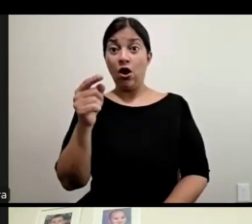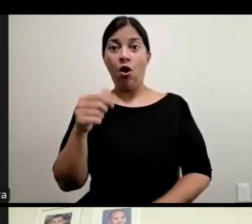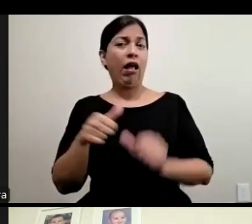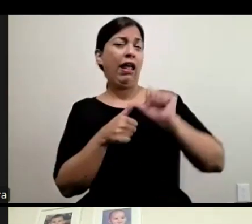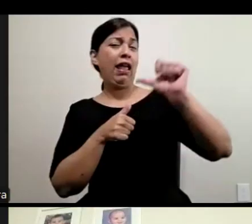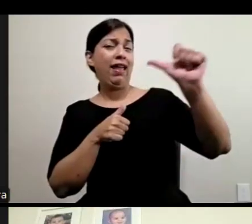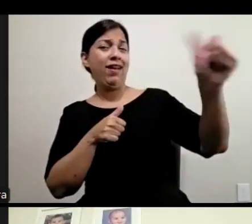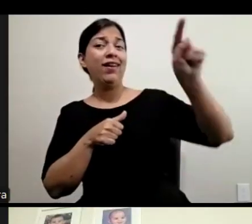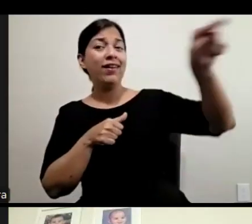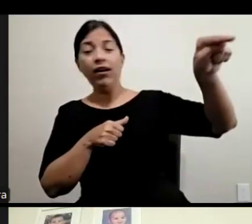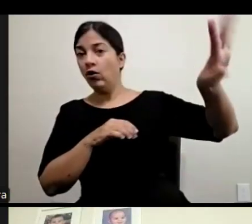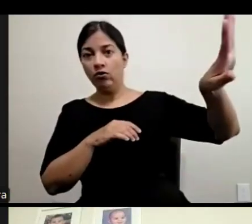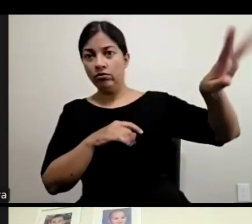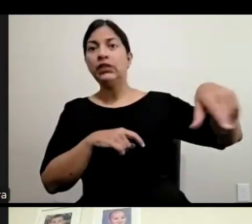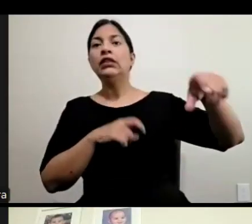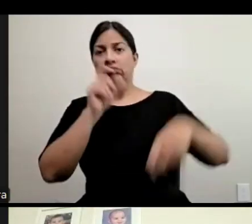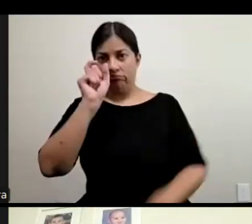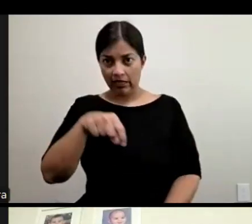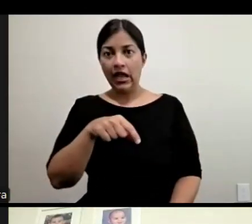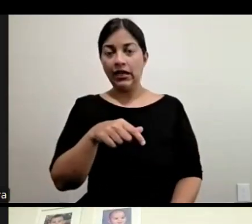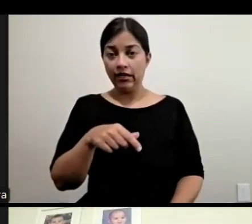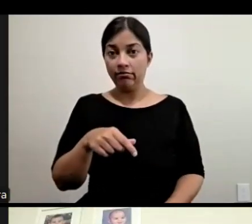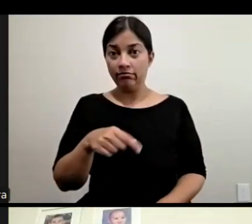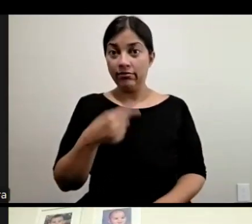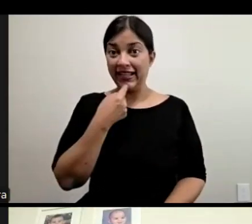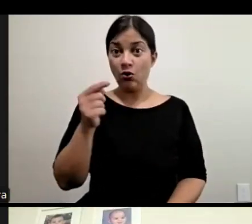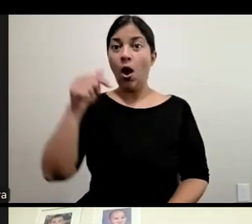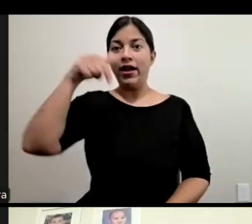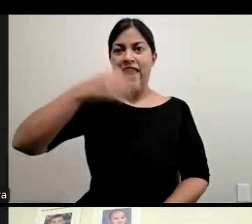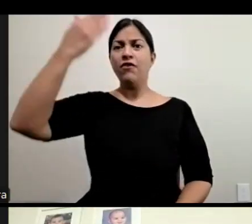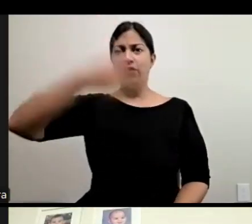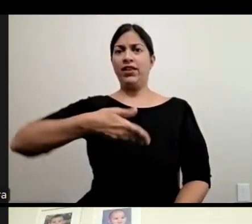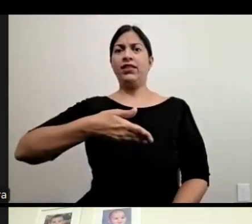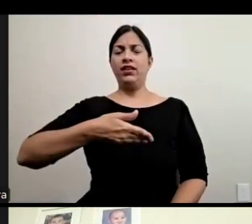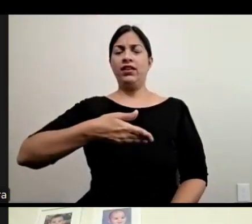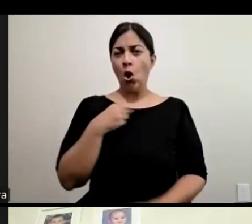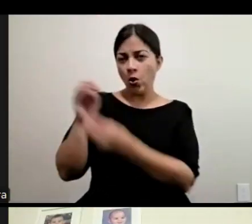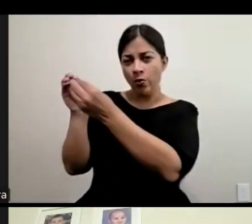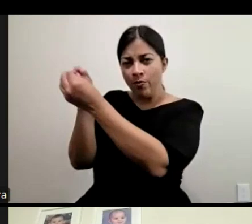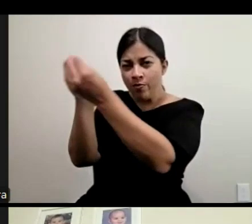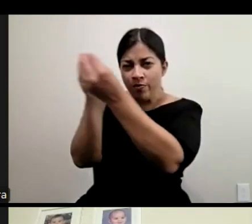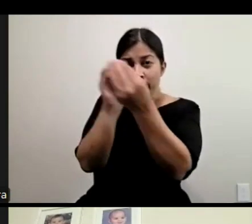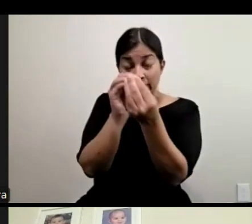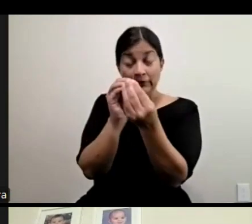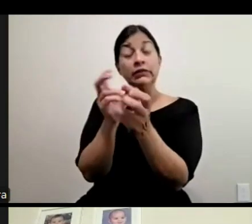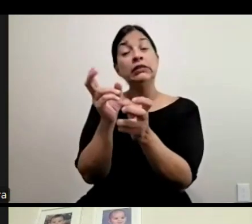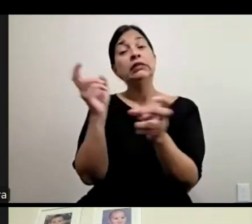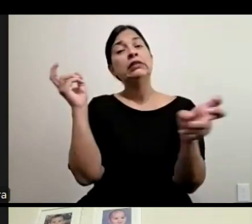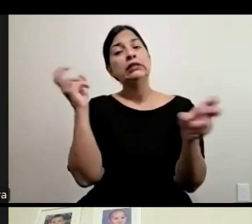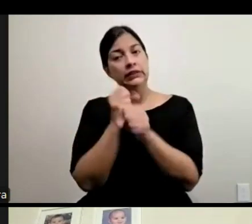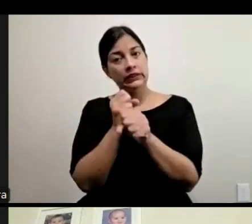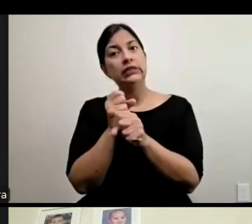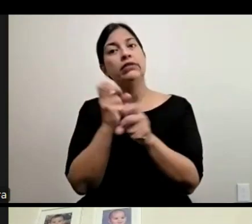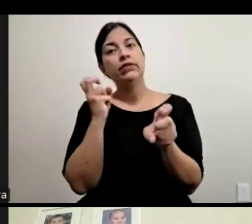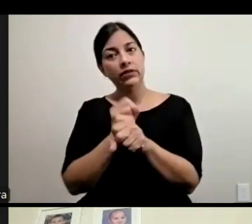No. Tenía que ser aquí al frente del trono. Okay. Y yo lo medí meticulosamente, me dio mucho trabajo. Y